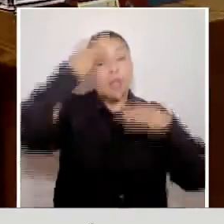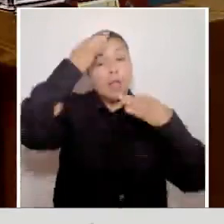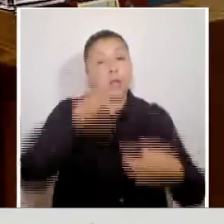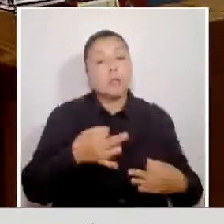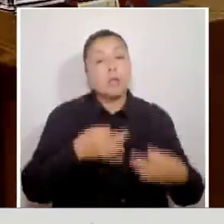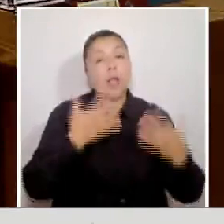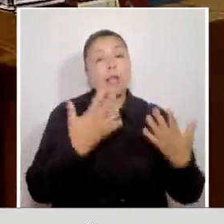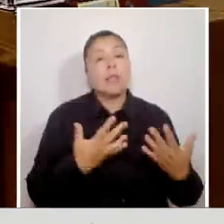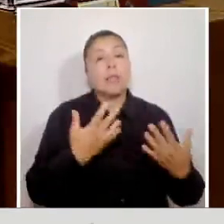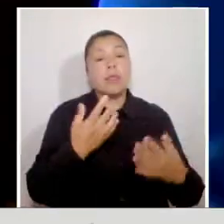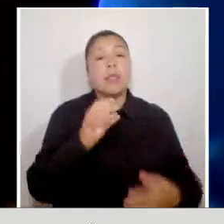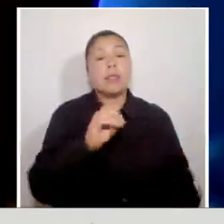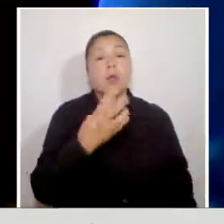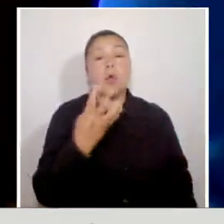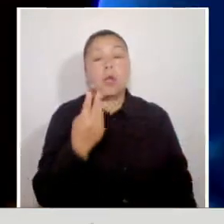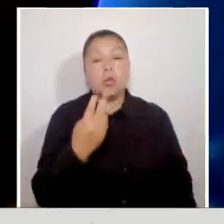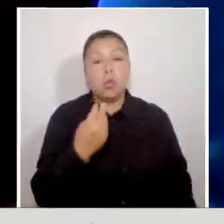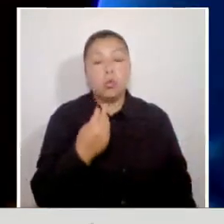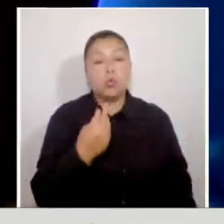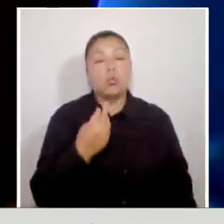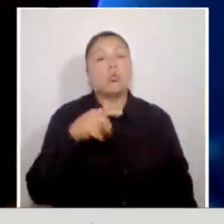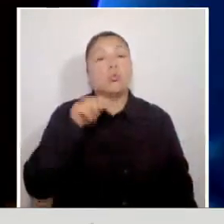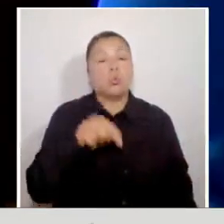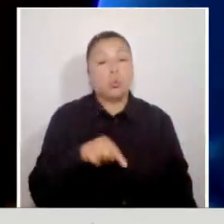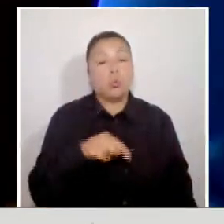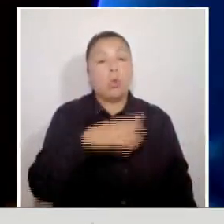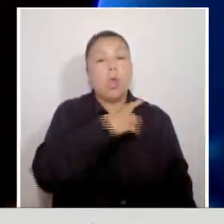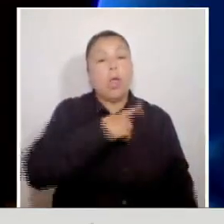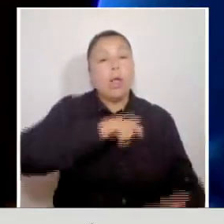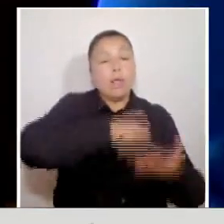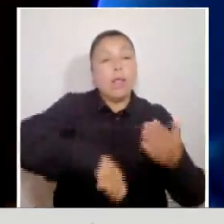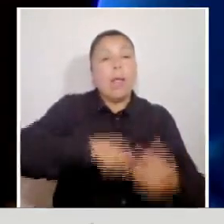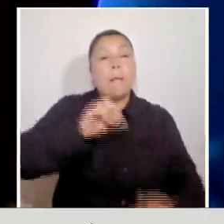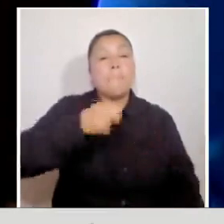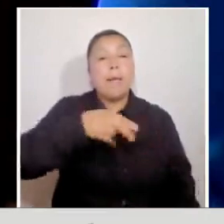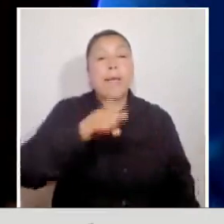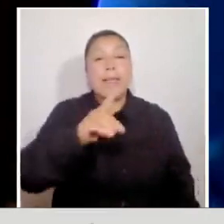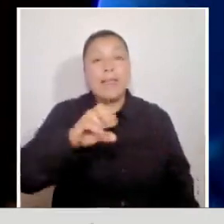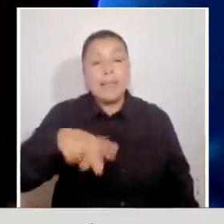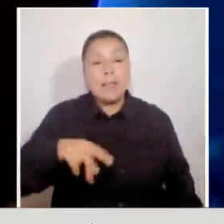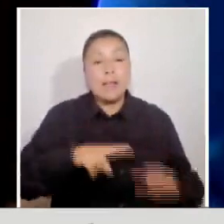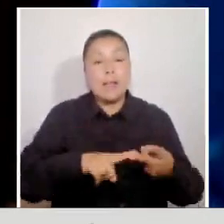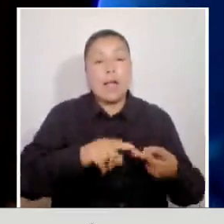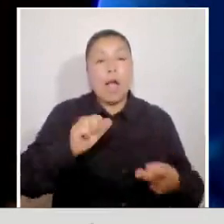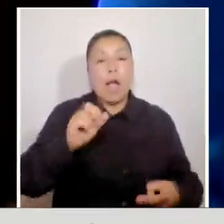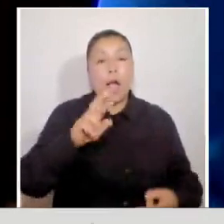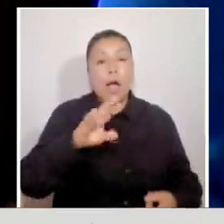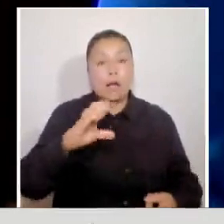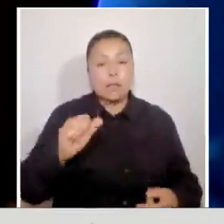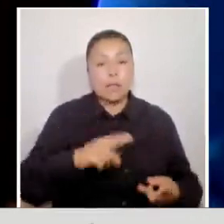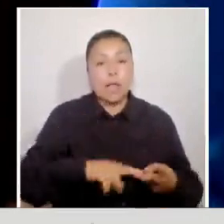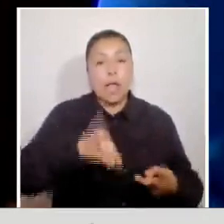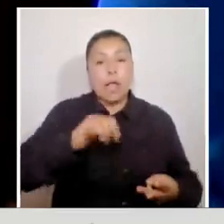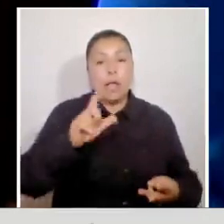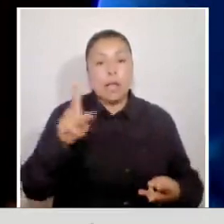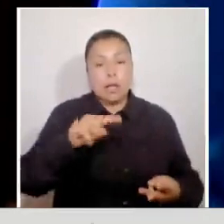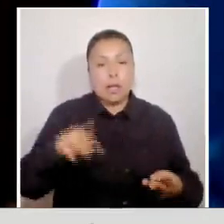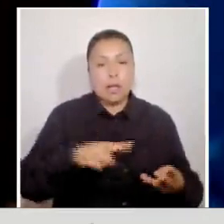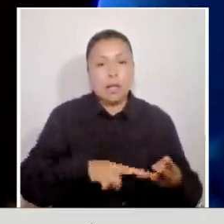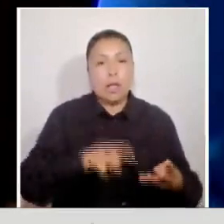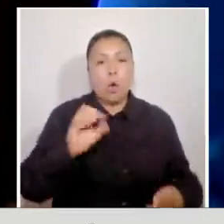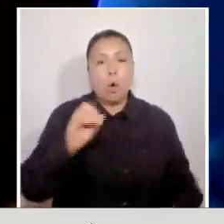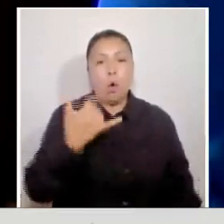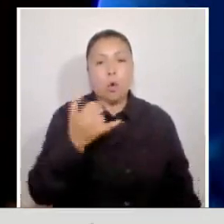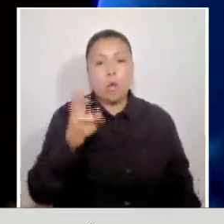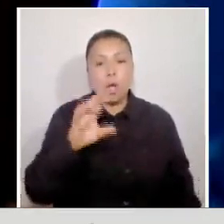14 la firman las diputadas y diputados Karen Medina Mónica Arce Pamela Giles Rubén oll arzo y Don